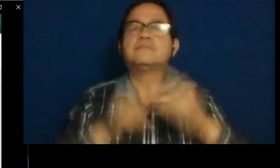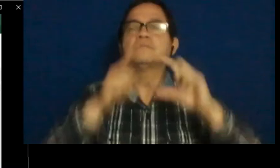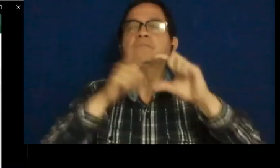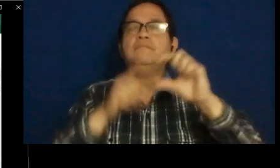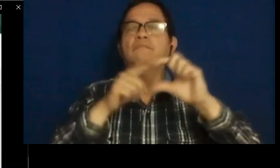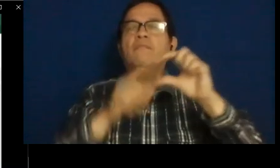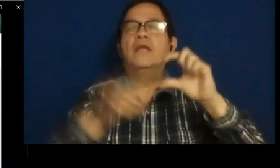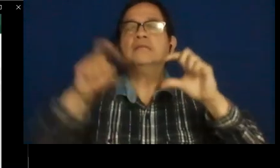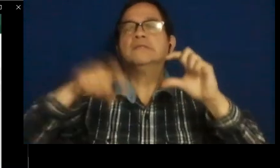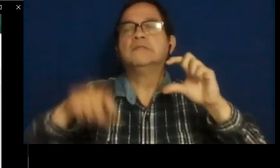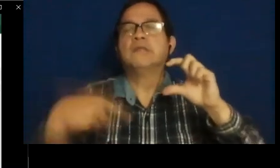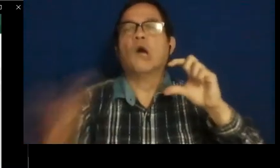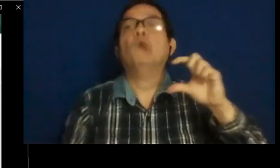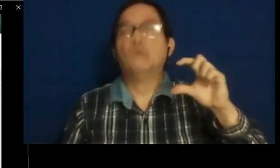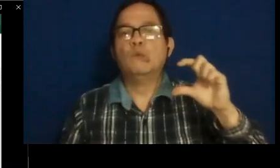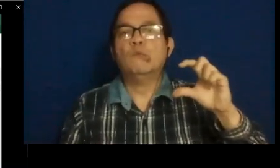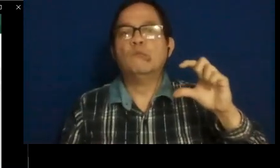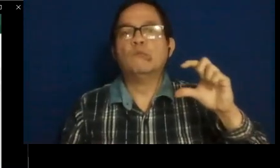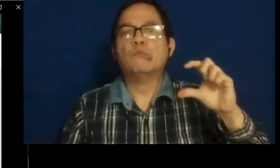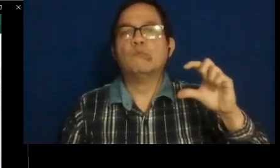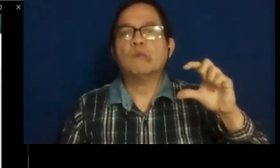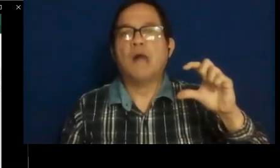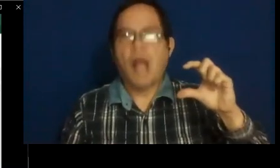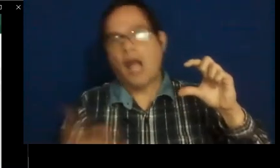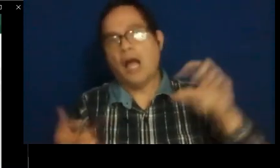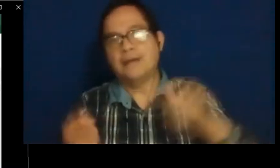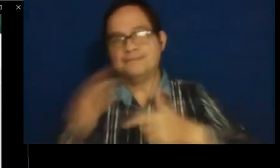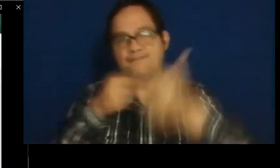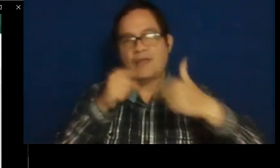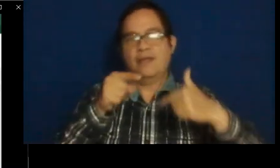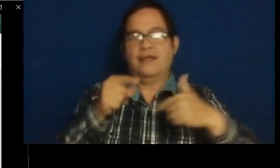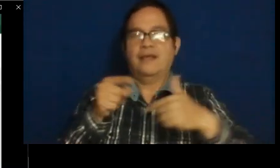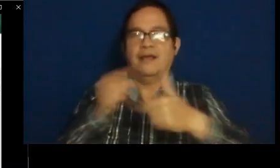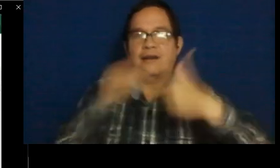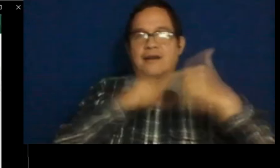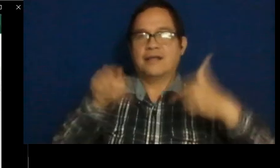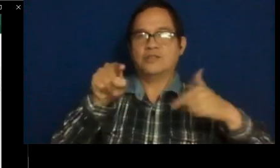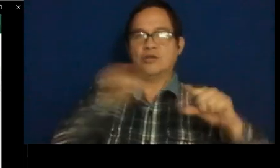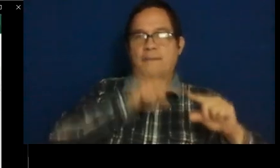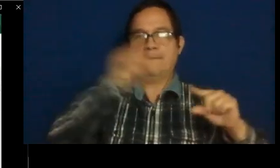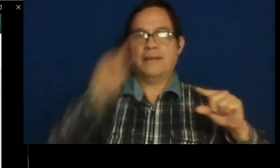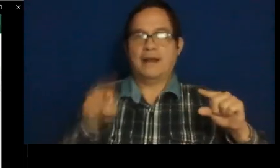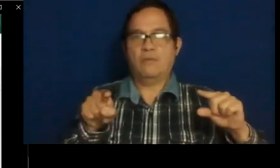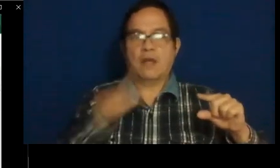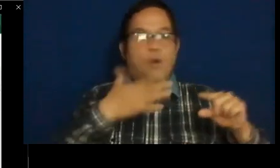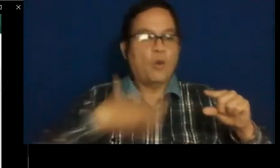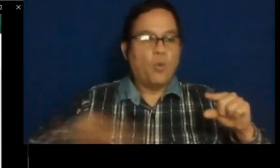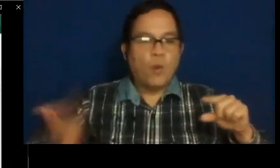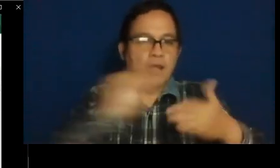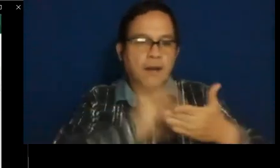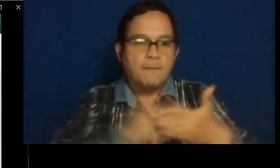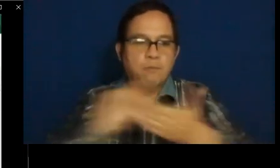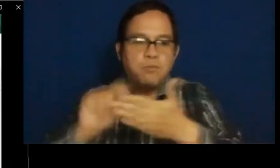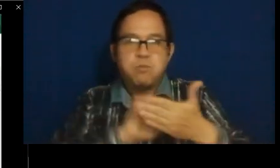Voy a proceder a hacer entonces la regresión parabólica. ¿Qué es lo que hago? Cualquiera de estos puntos, cualquiera de esos, yo le voy a dar